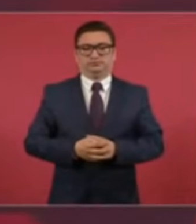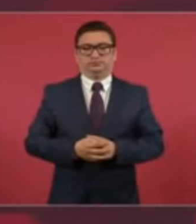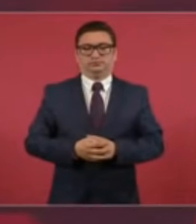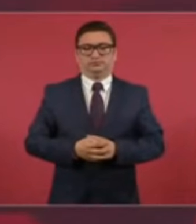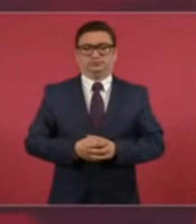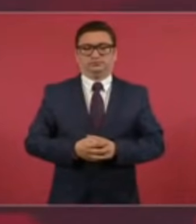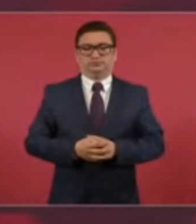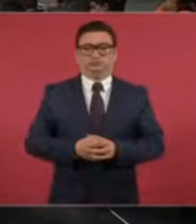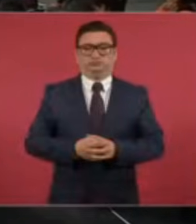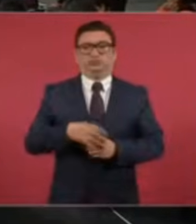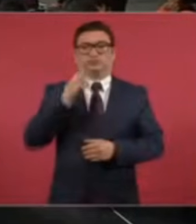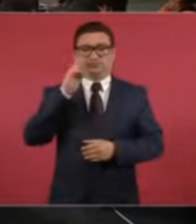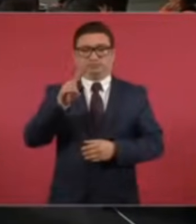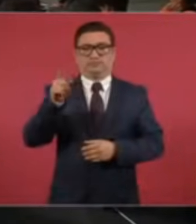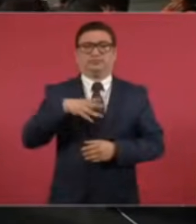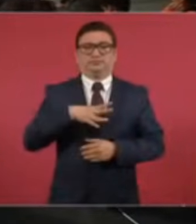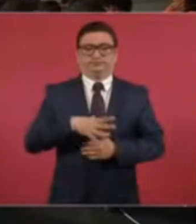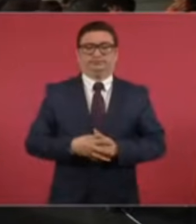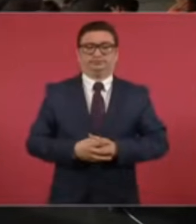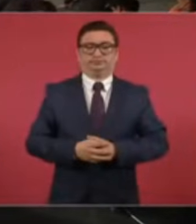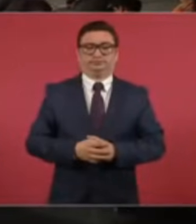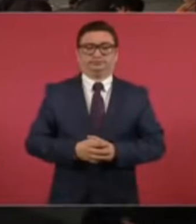Aquí está, mira.